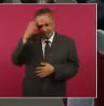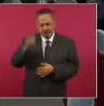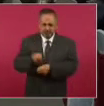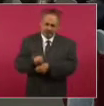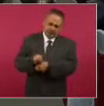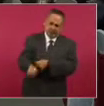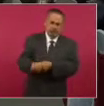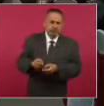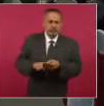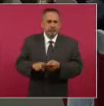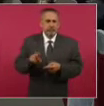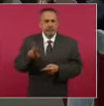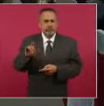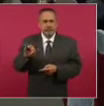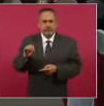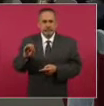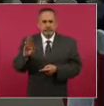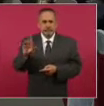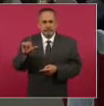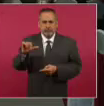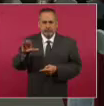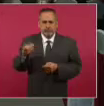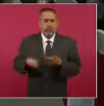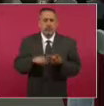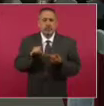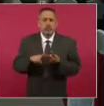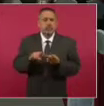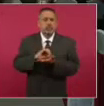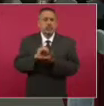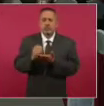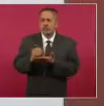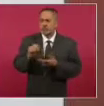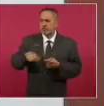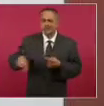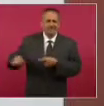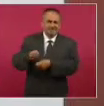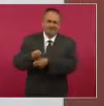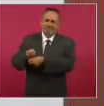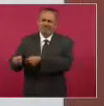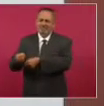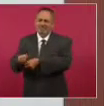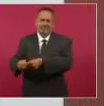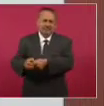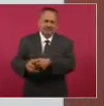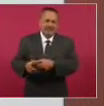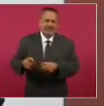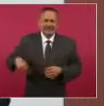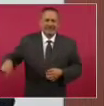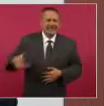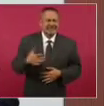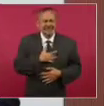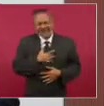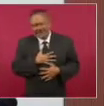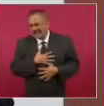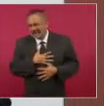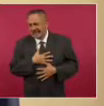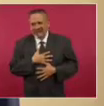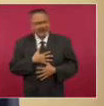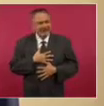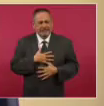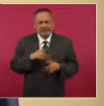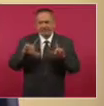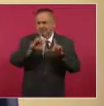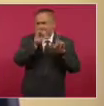de Río Blanco y la zona textilera de Orizaba dejó abierta una gran herida en el país y produjo